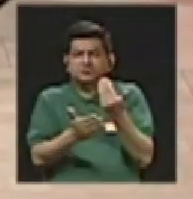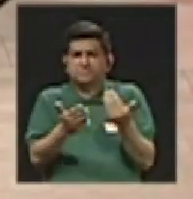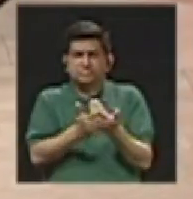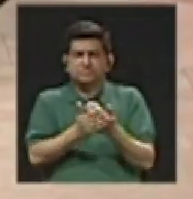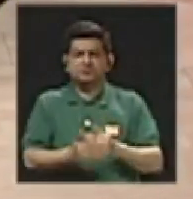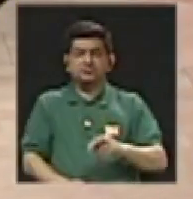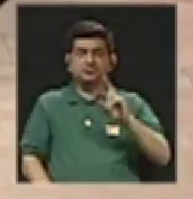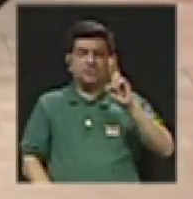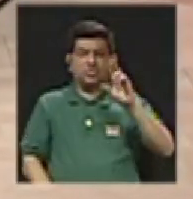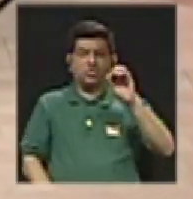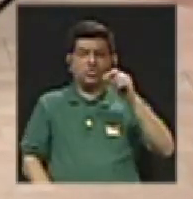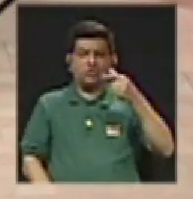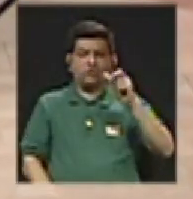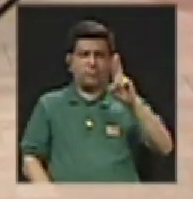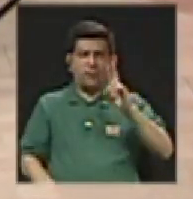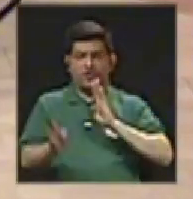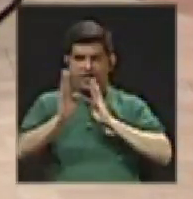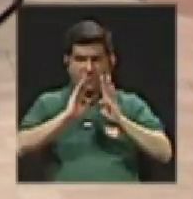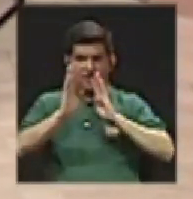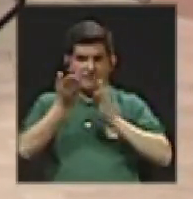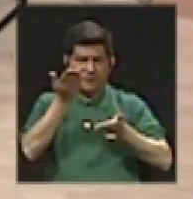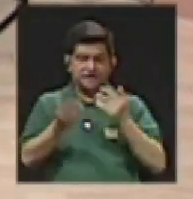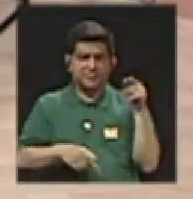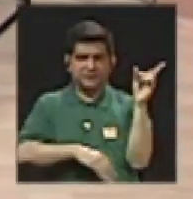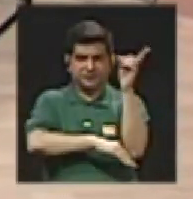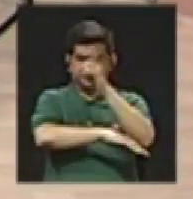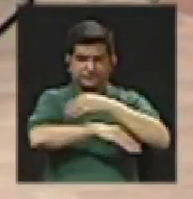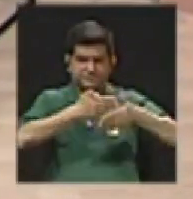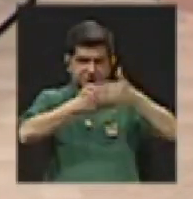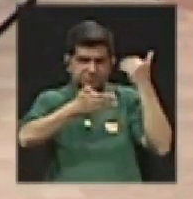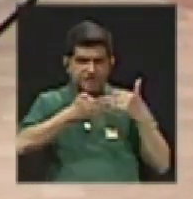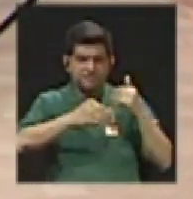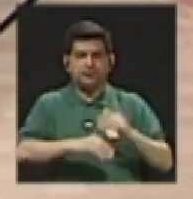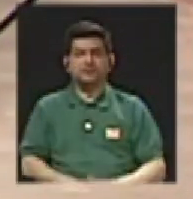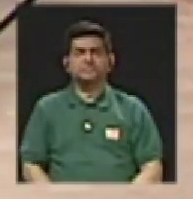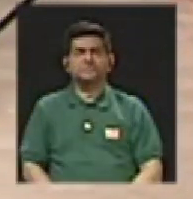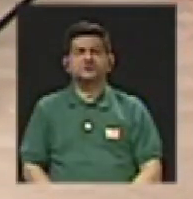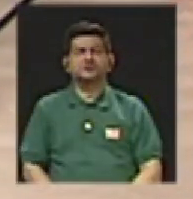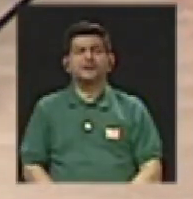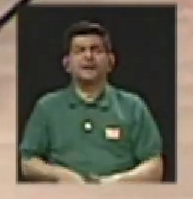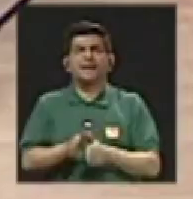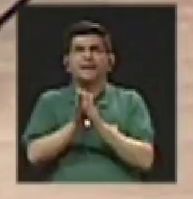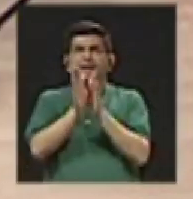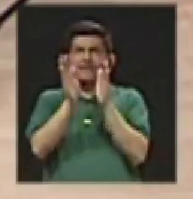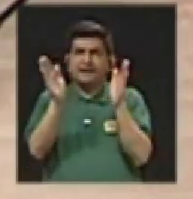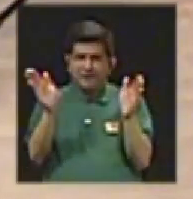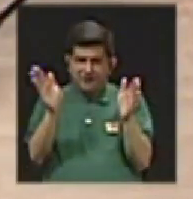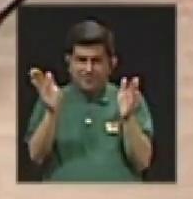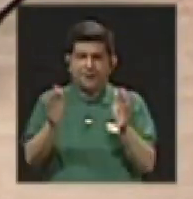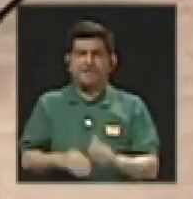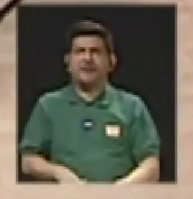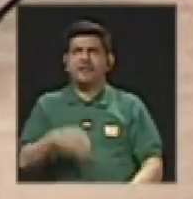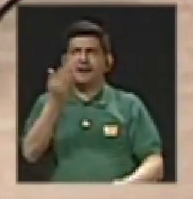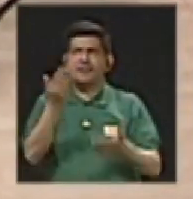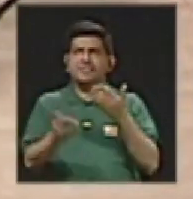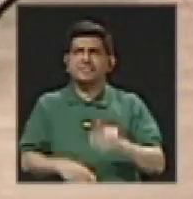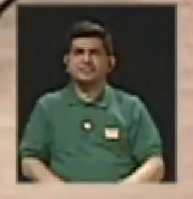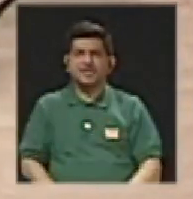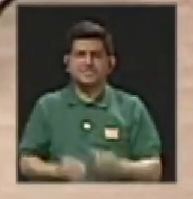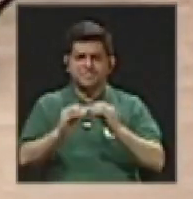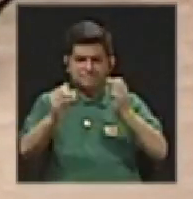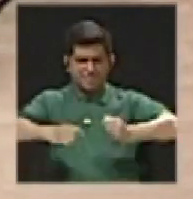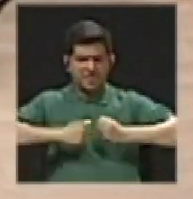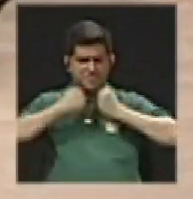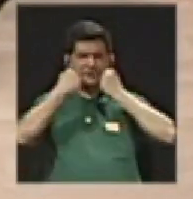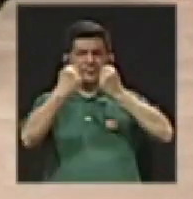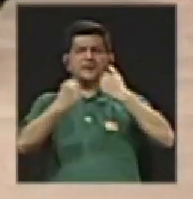don Roger ha estado conversando en estos días. en términos generales, digamos, la mayor fortaleza